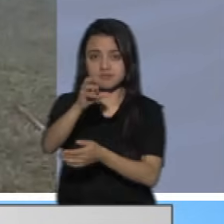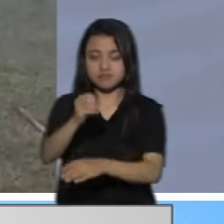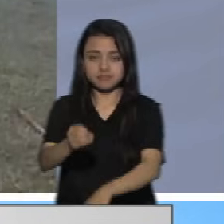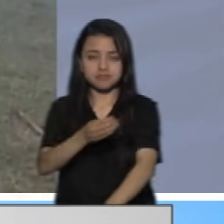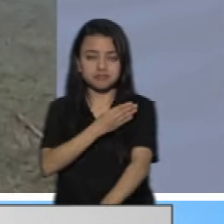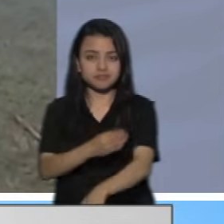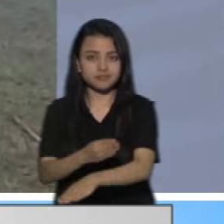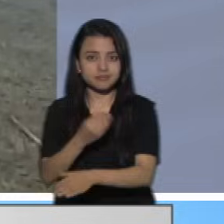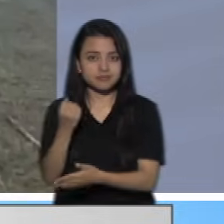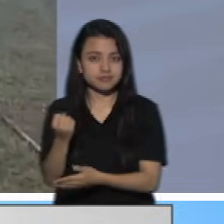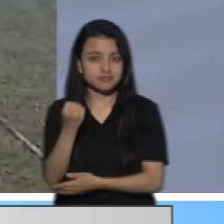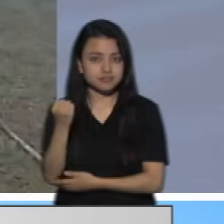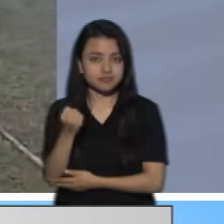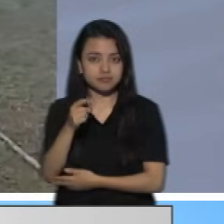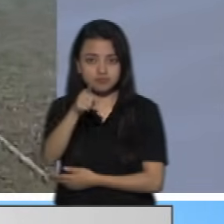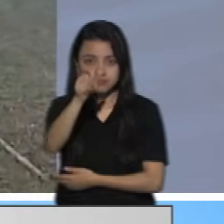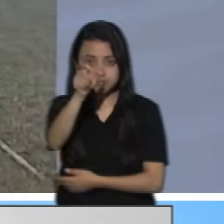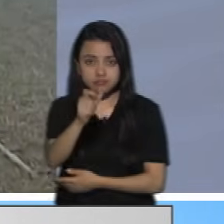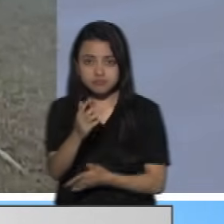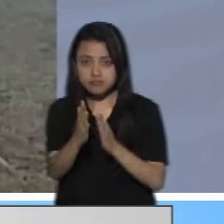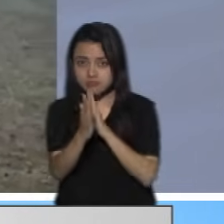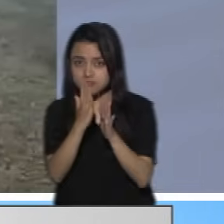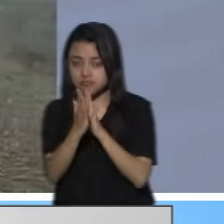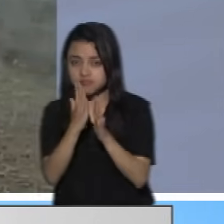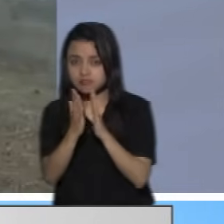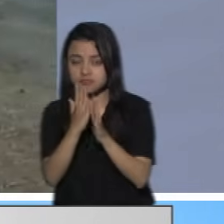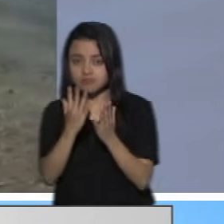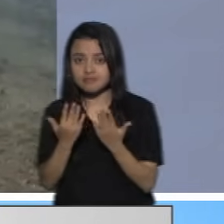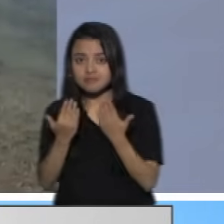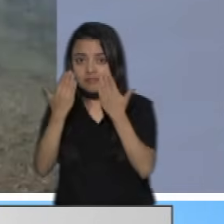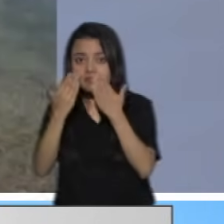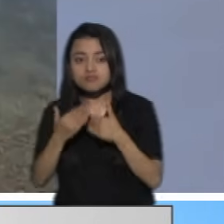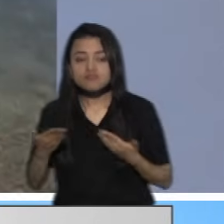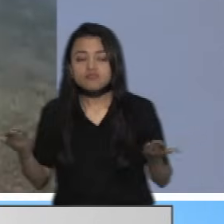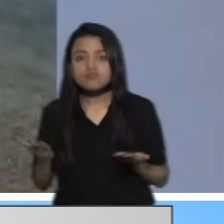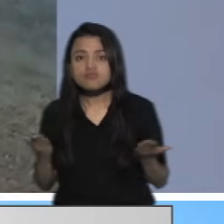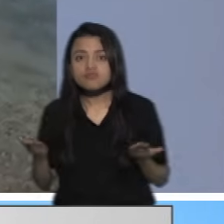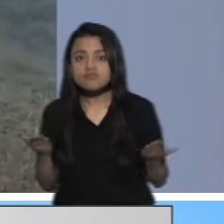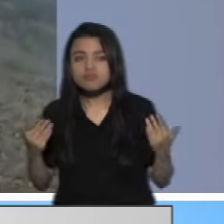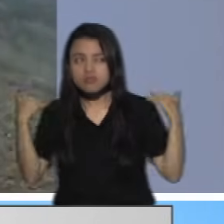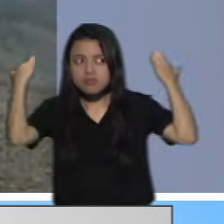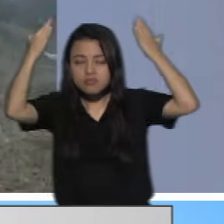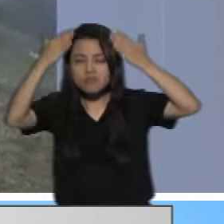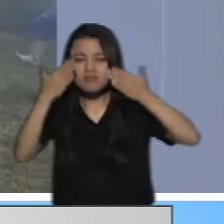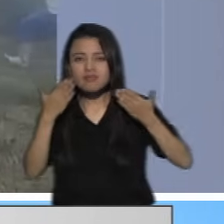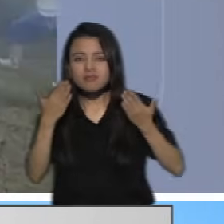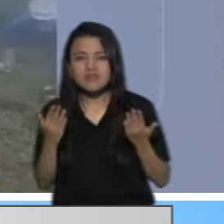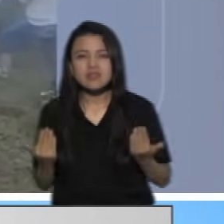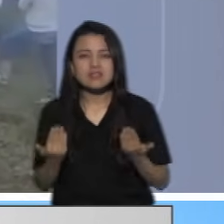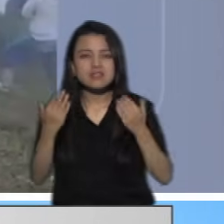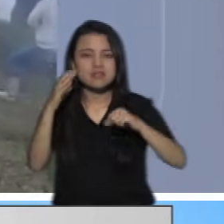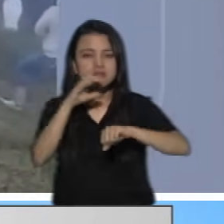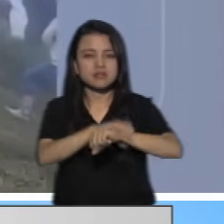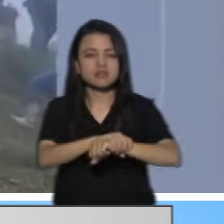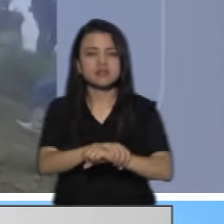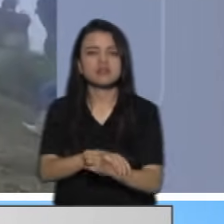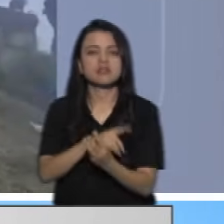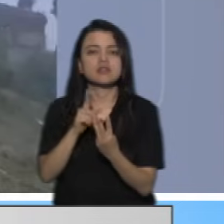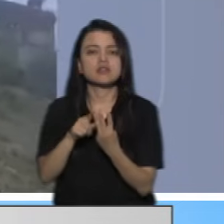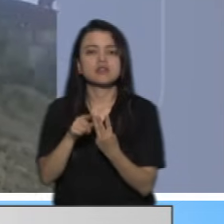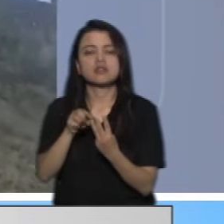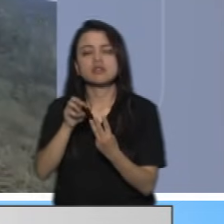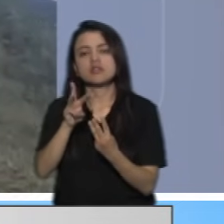millones de pesos para quien suministre información que conduzca a la ubicación y captura de alias Tres Codos,